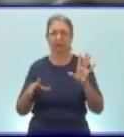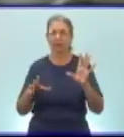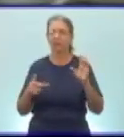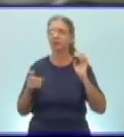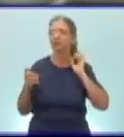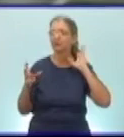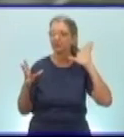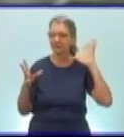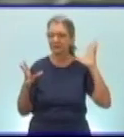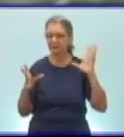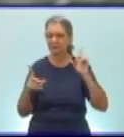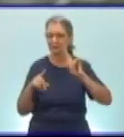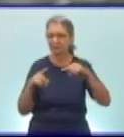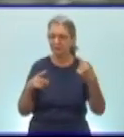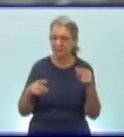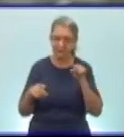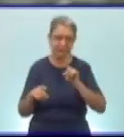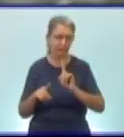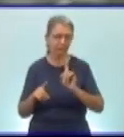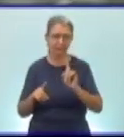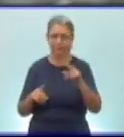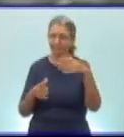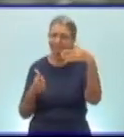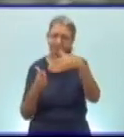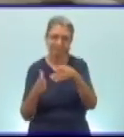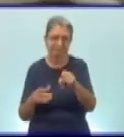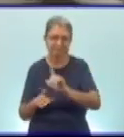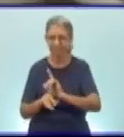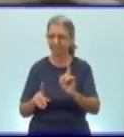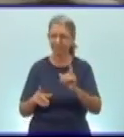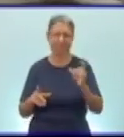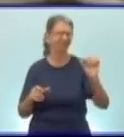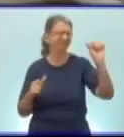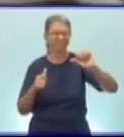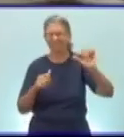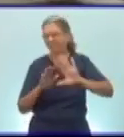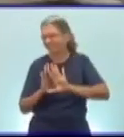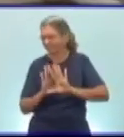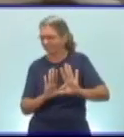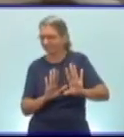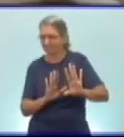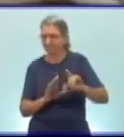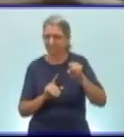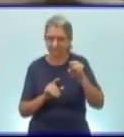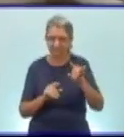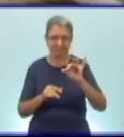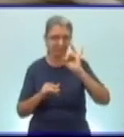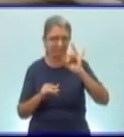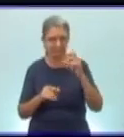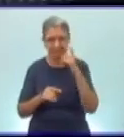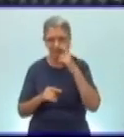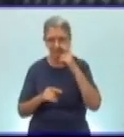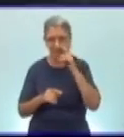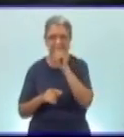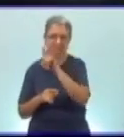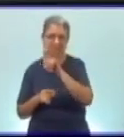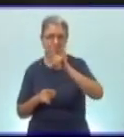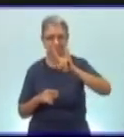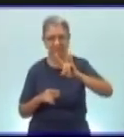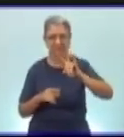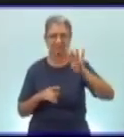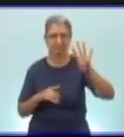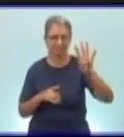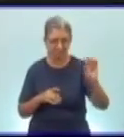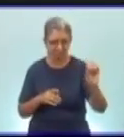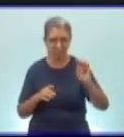pensarlo, porque no apetece nada ir allí. Es algo realmente horrible. El 7 de noviembre de 1940, Galloping Gertie